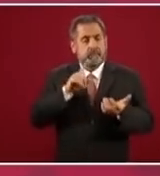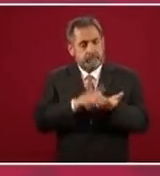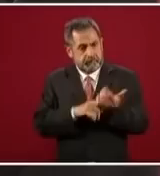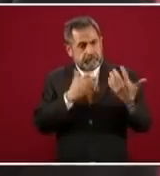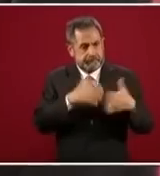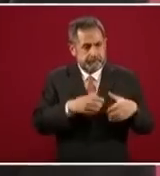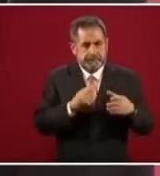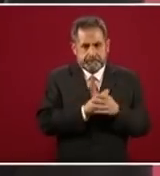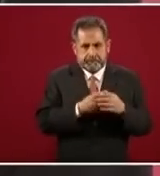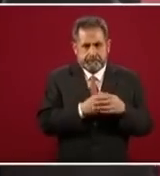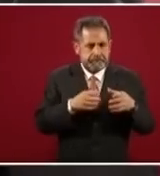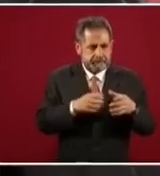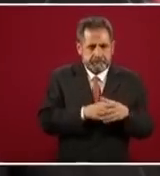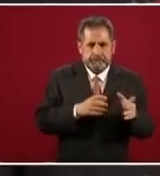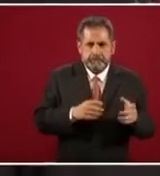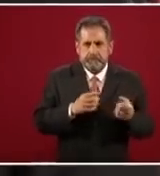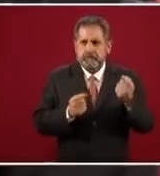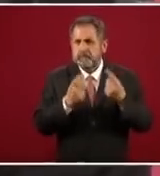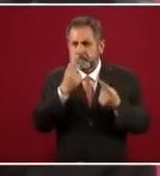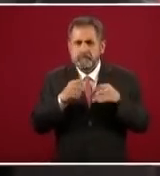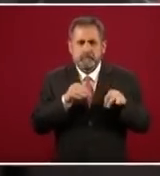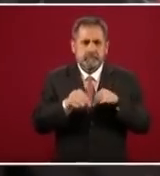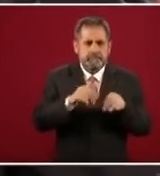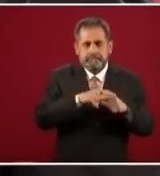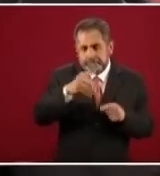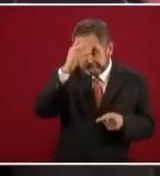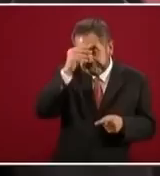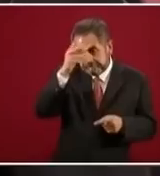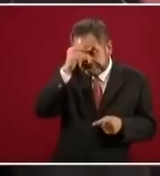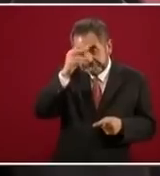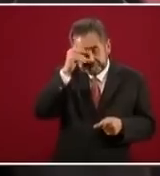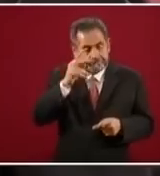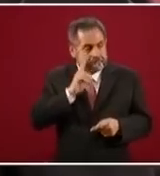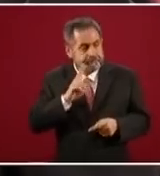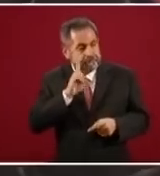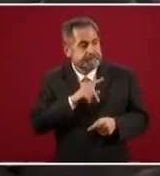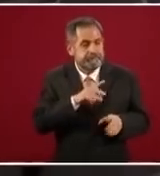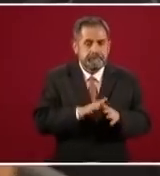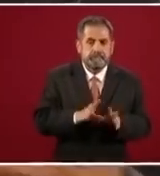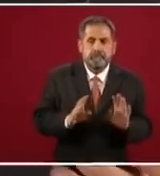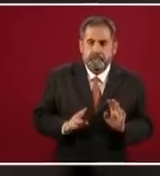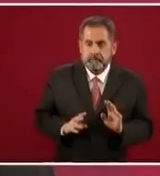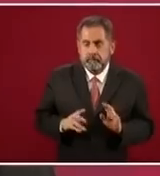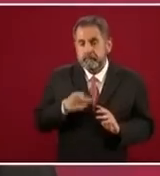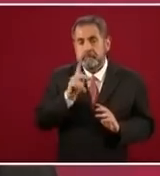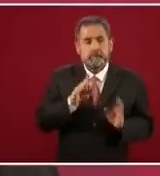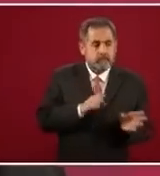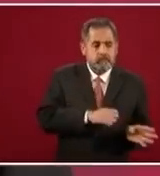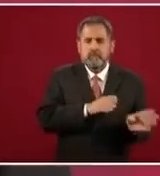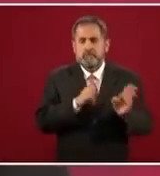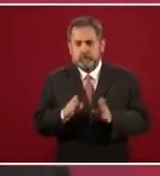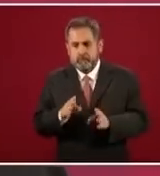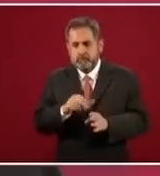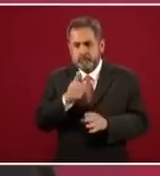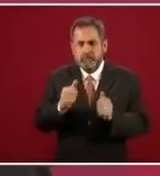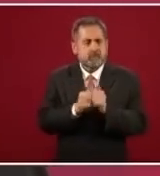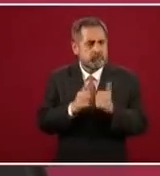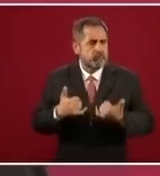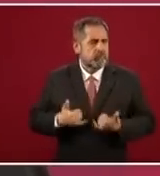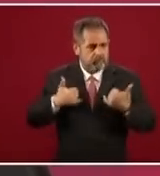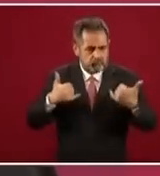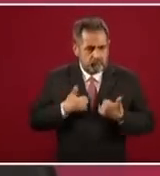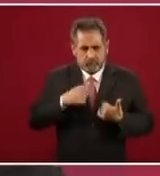empresas, los que están trabajando de aprendices, pero vamos a tener actos también con jóvenes